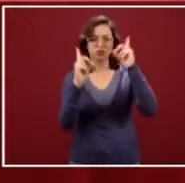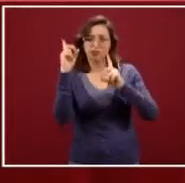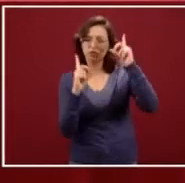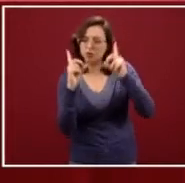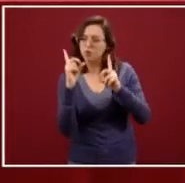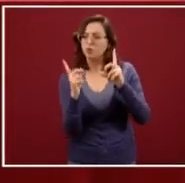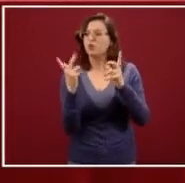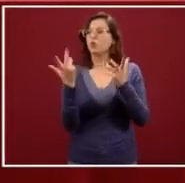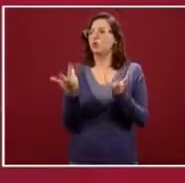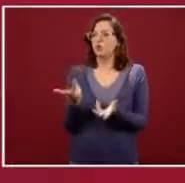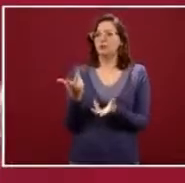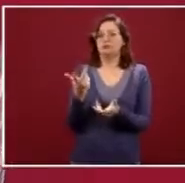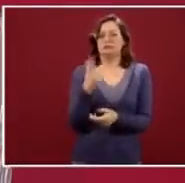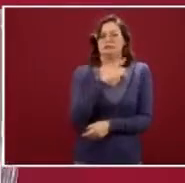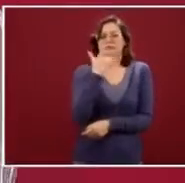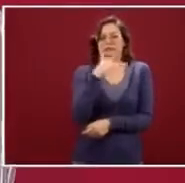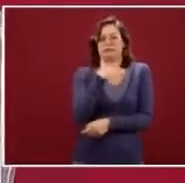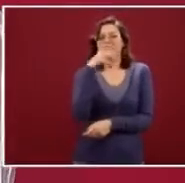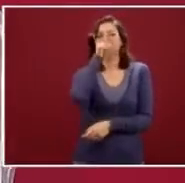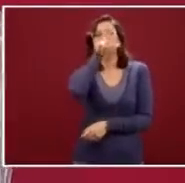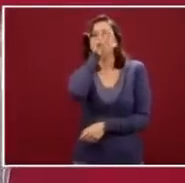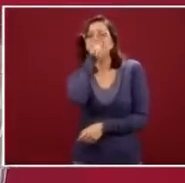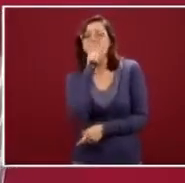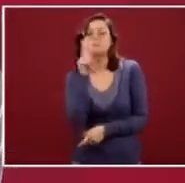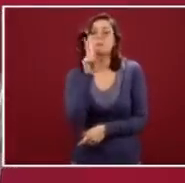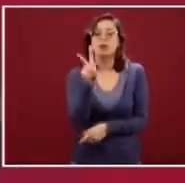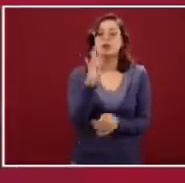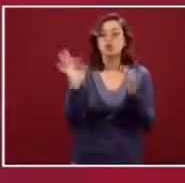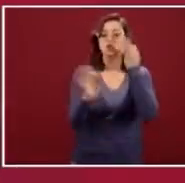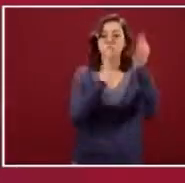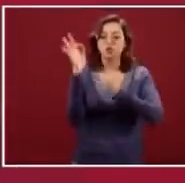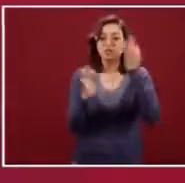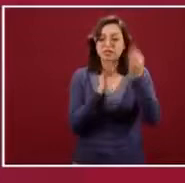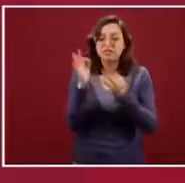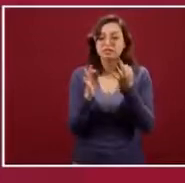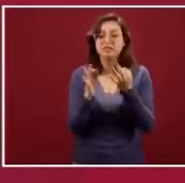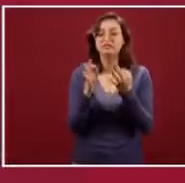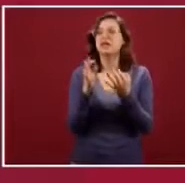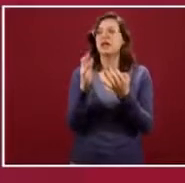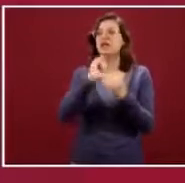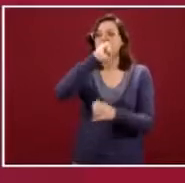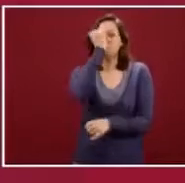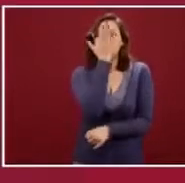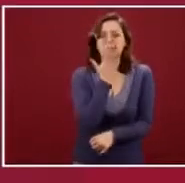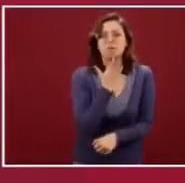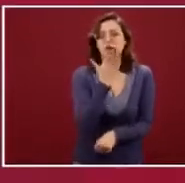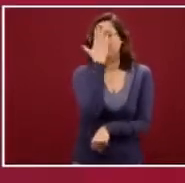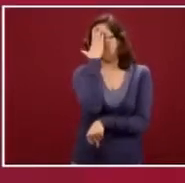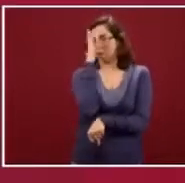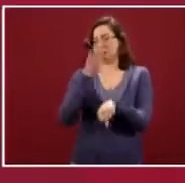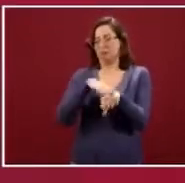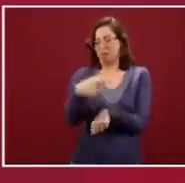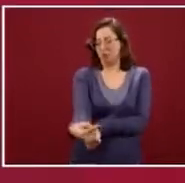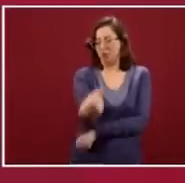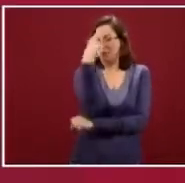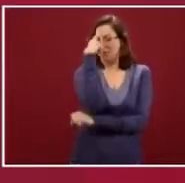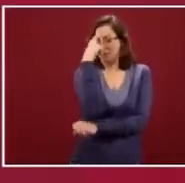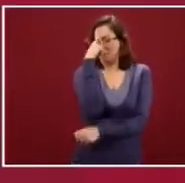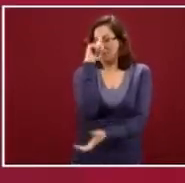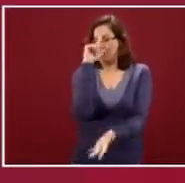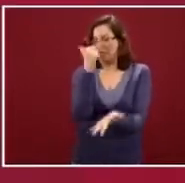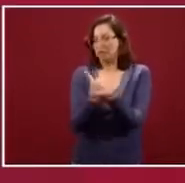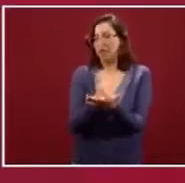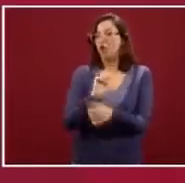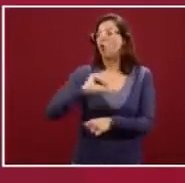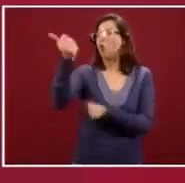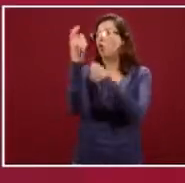importante de la población que al ver noticias, al ver como referencia visual o de conocimiento las